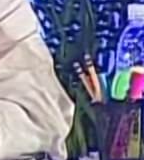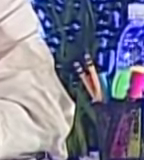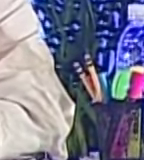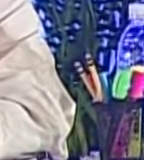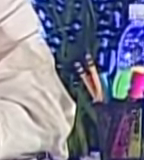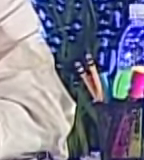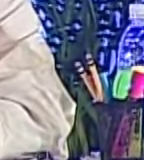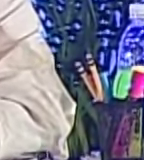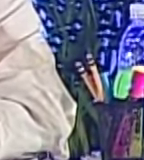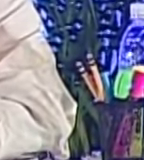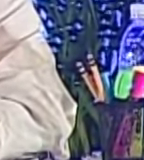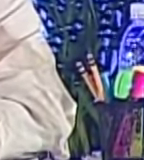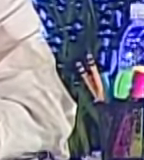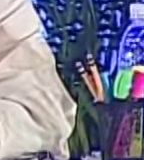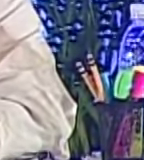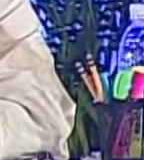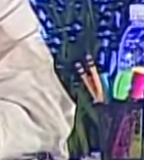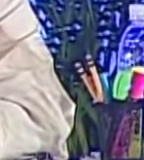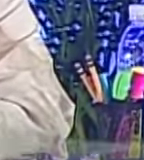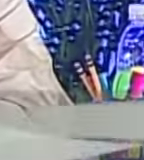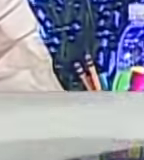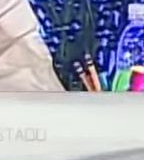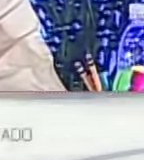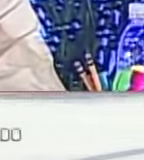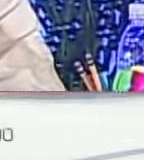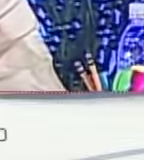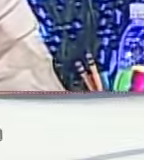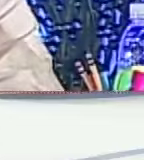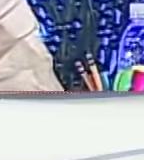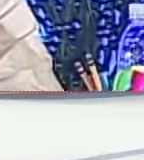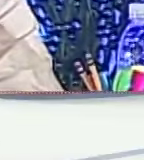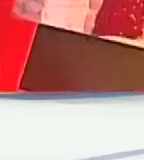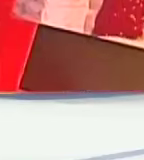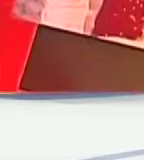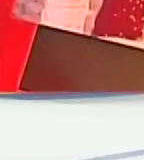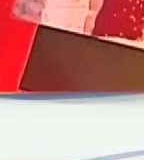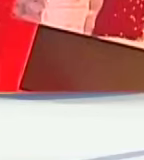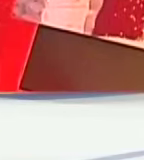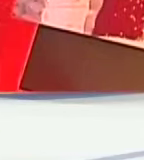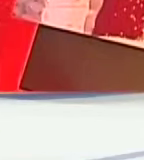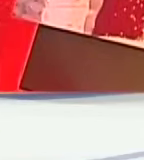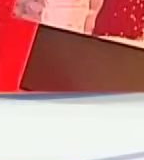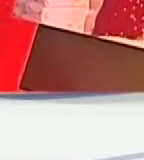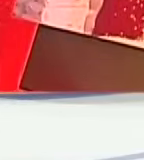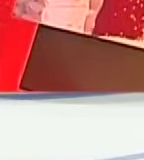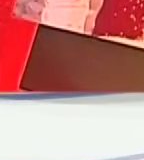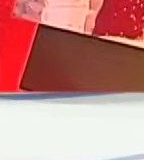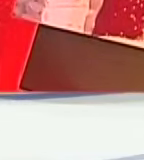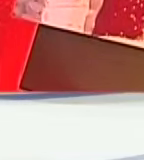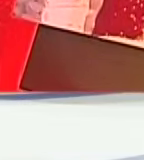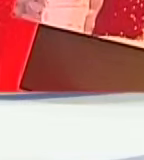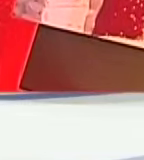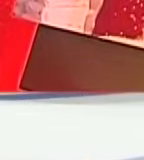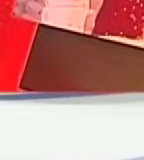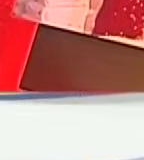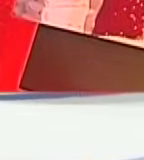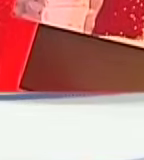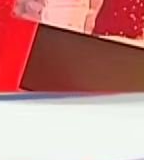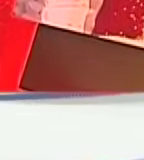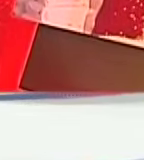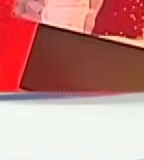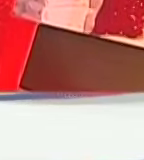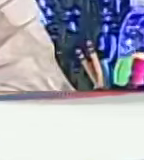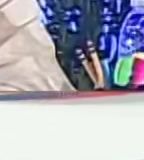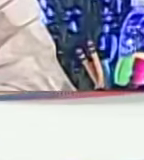económica y gerencial del desarrollo del socialismo venezolano, con base venezolana, para la satisfacción de